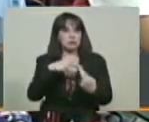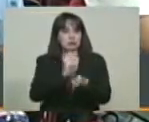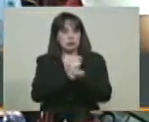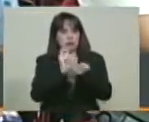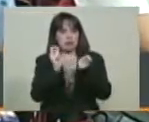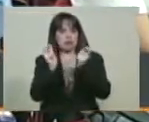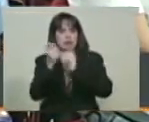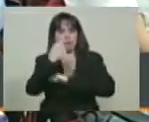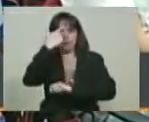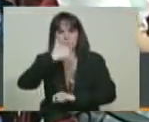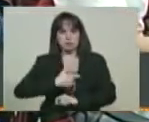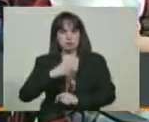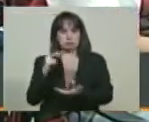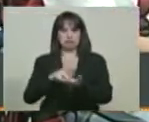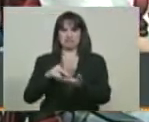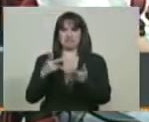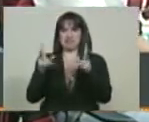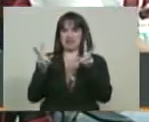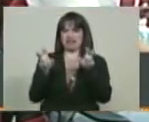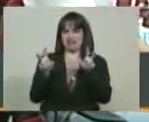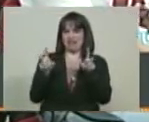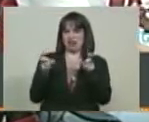a los militantes en unos bichos raros.